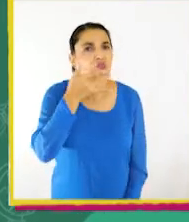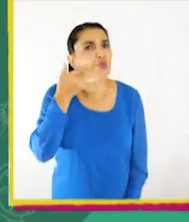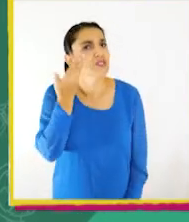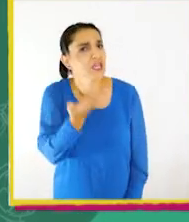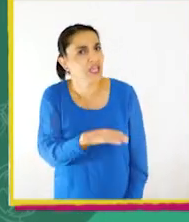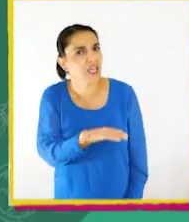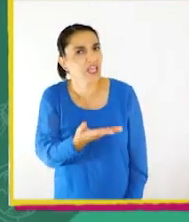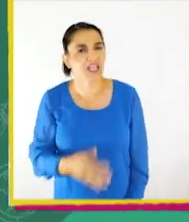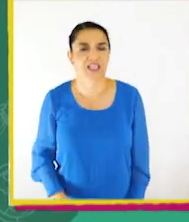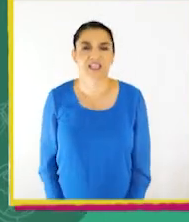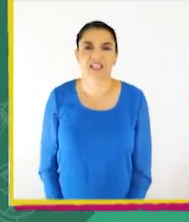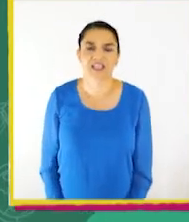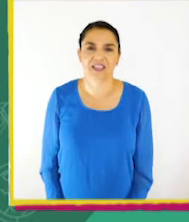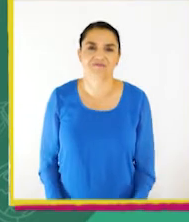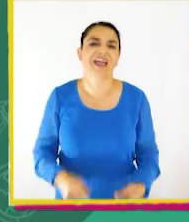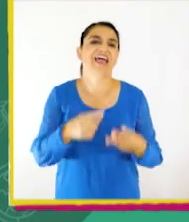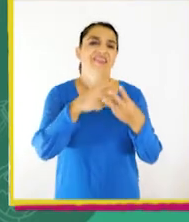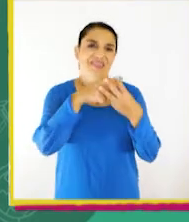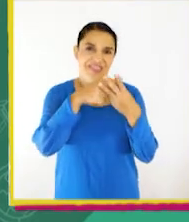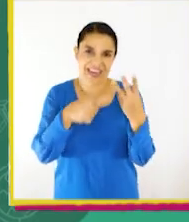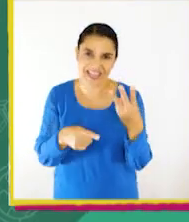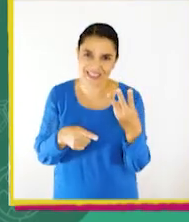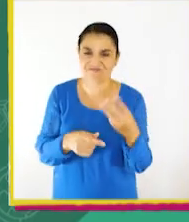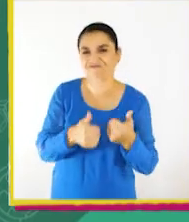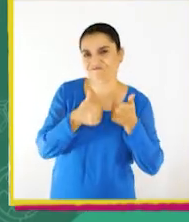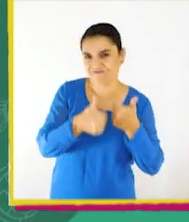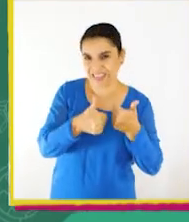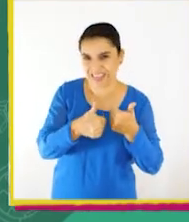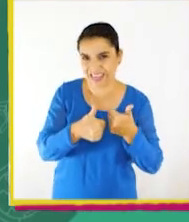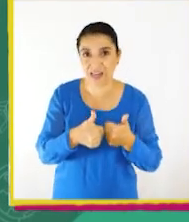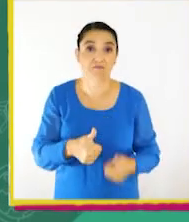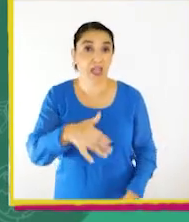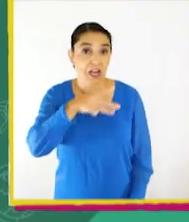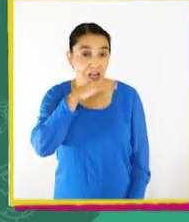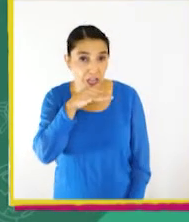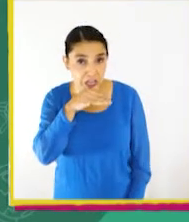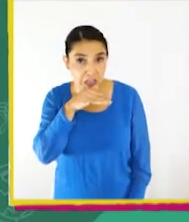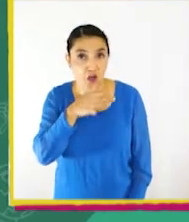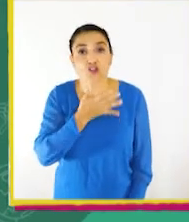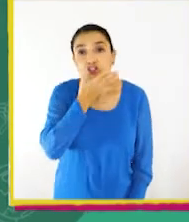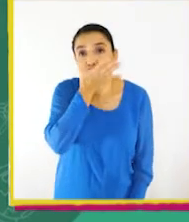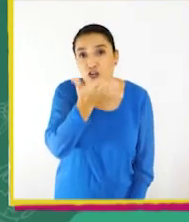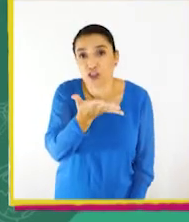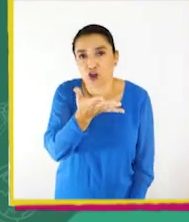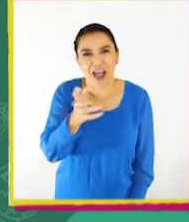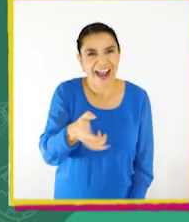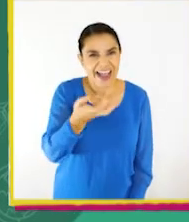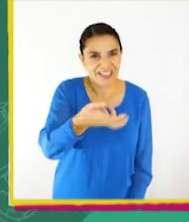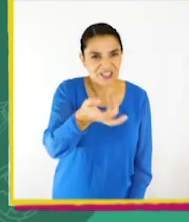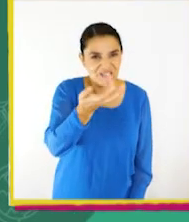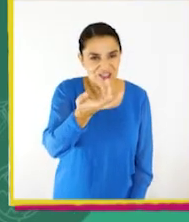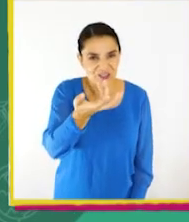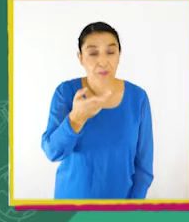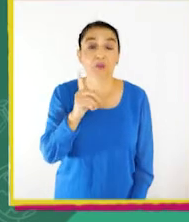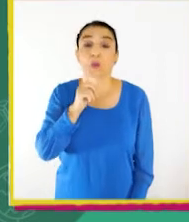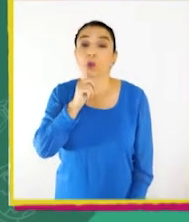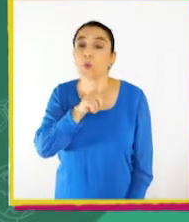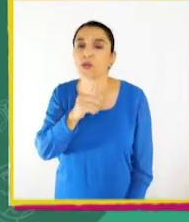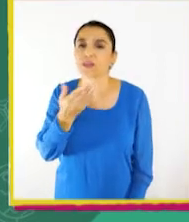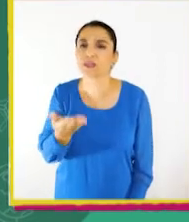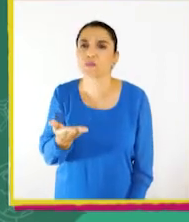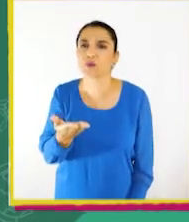dulce? En los tres estados. ¡Muy bien! Líquido, sólido y gaseoso. Y por